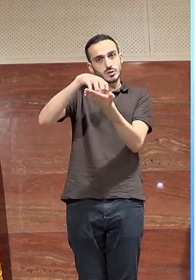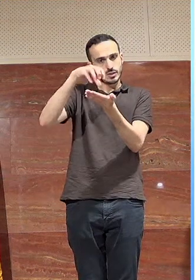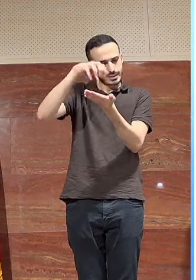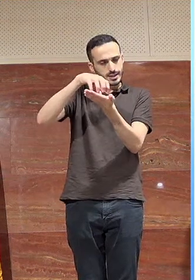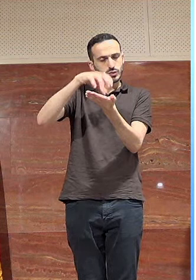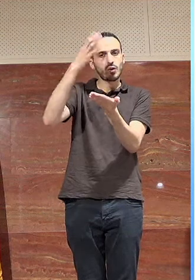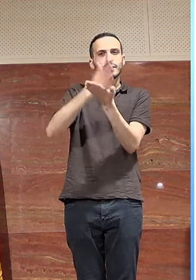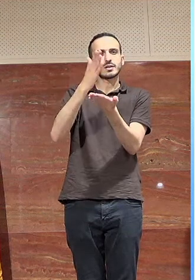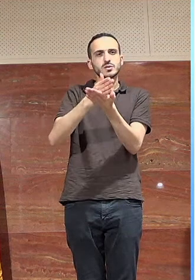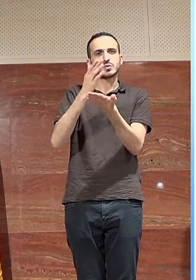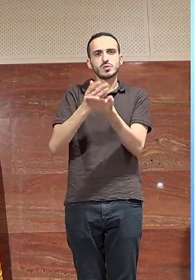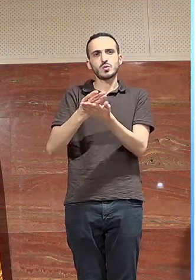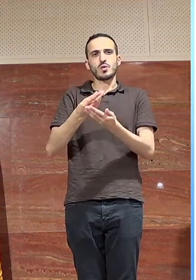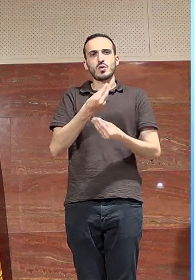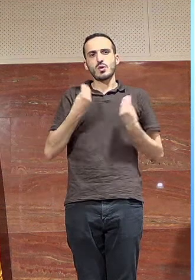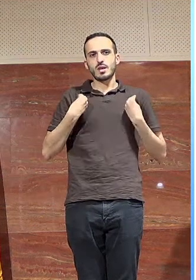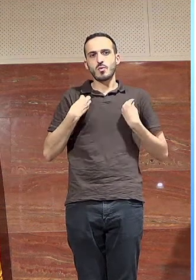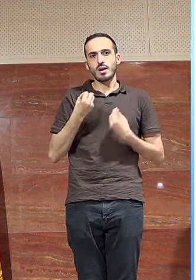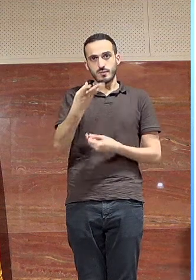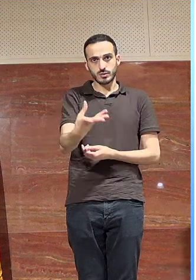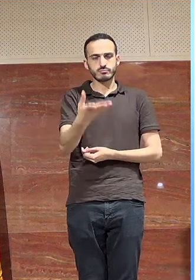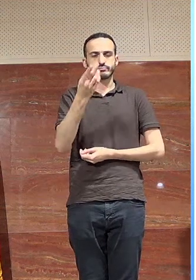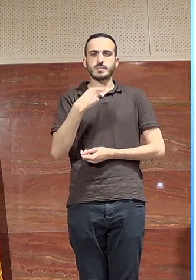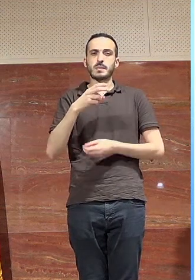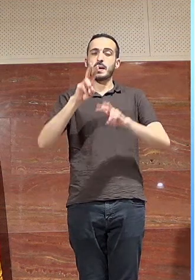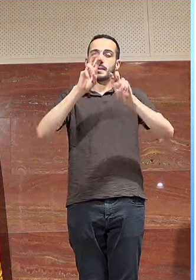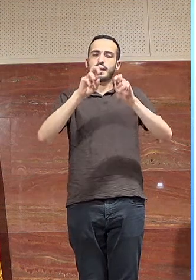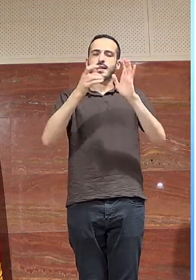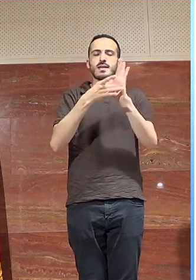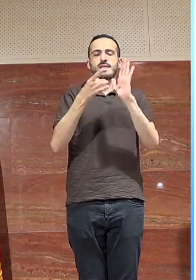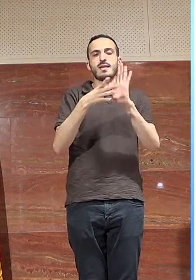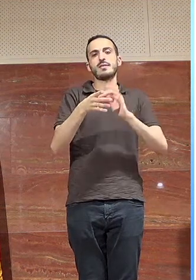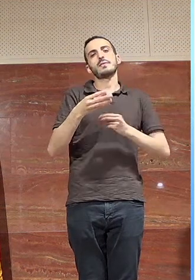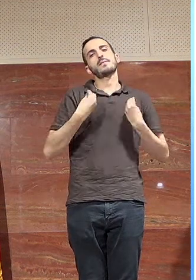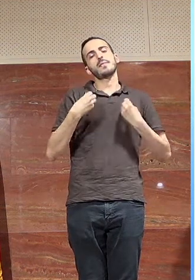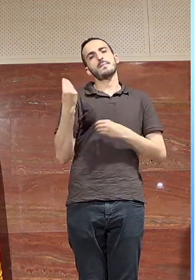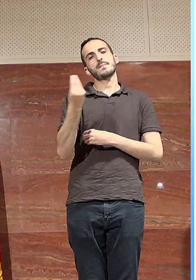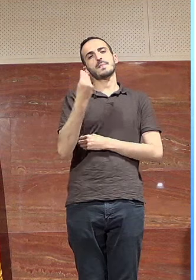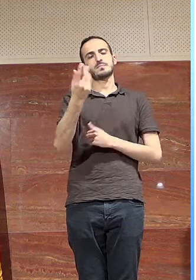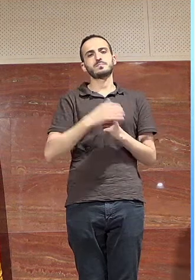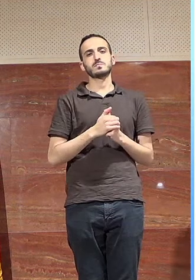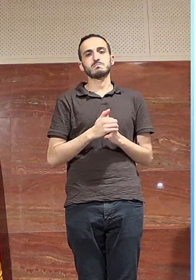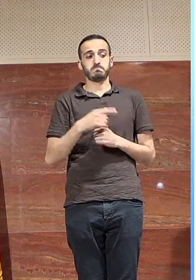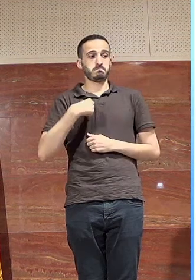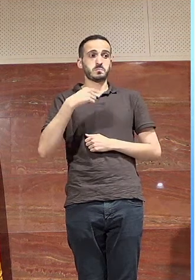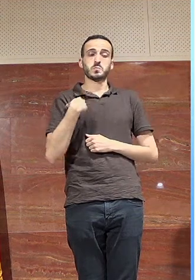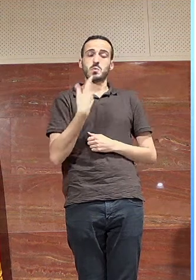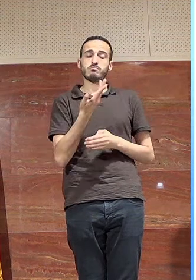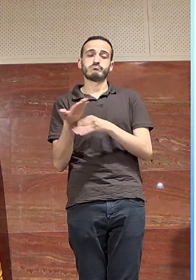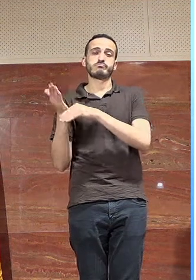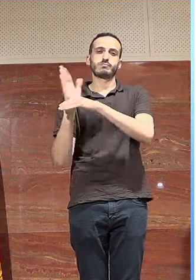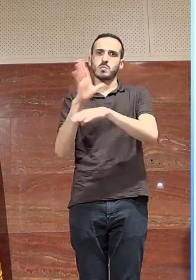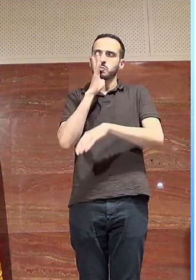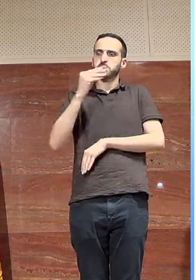Activo. Envejecer en movimiento, movilidad segura para una mejor calidad de vida. Los he puesto aquí porque me parece